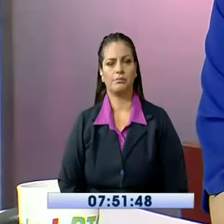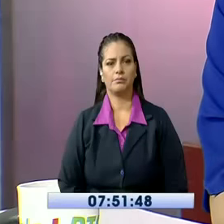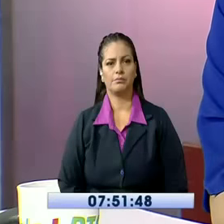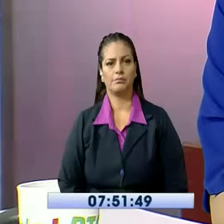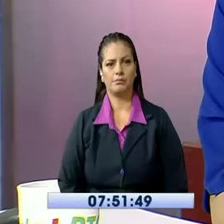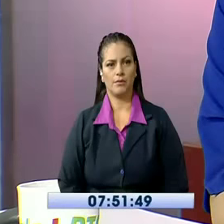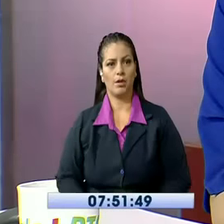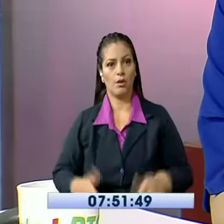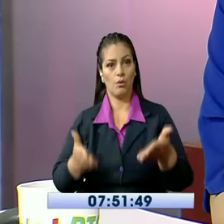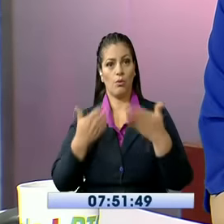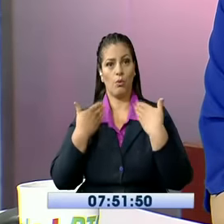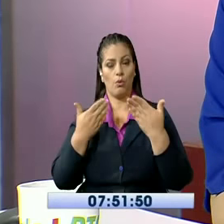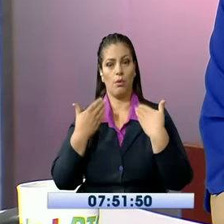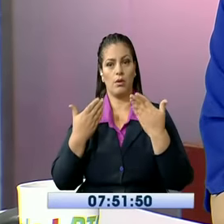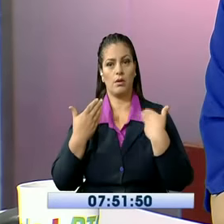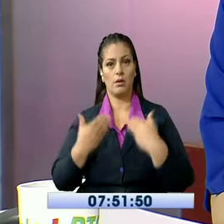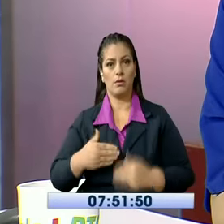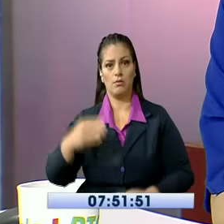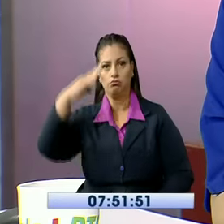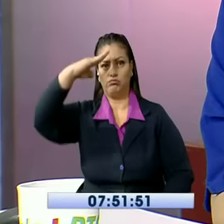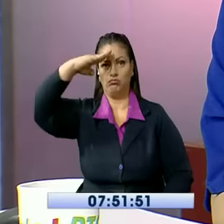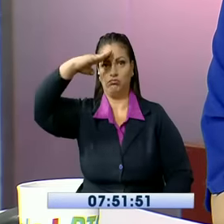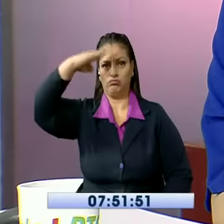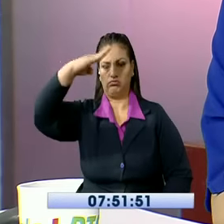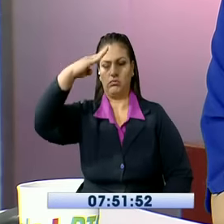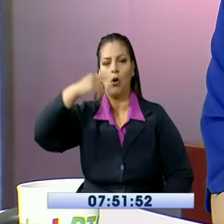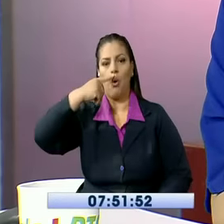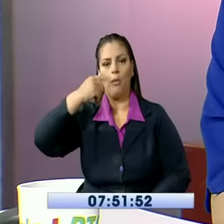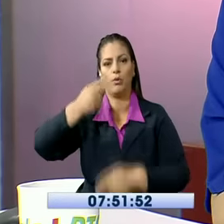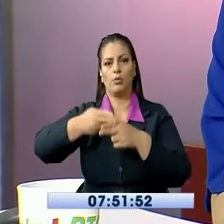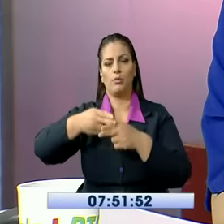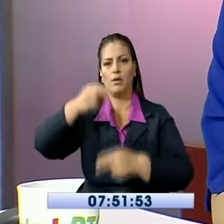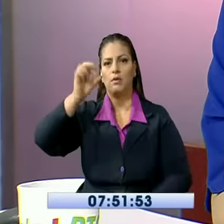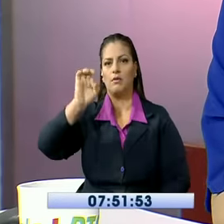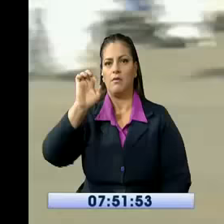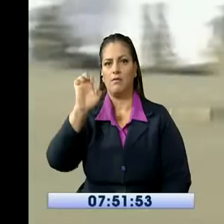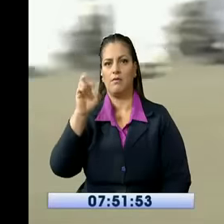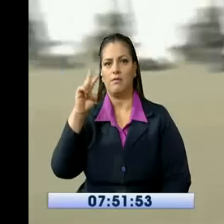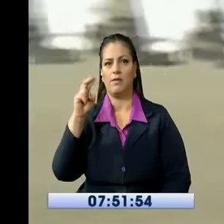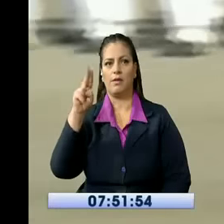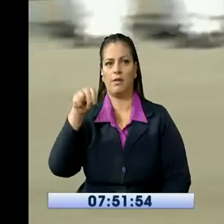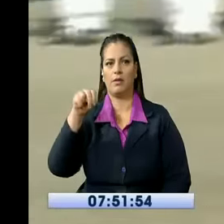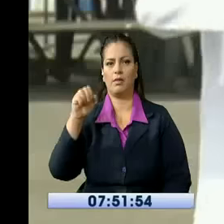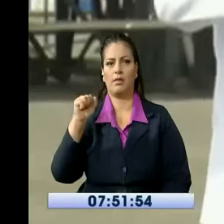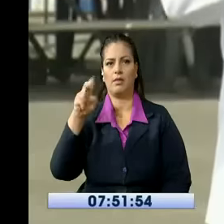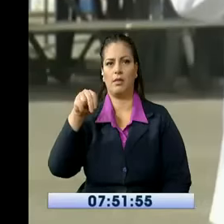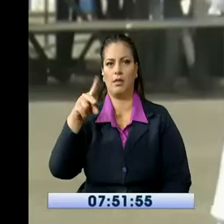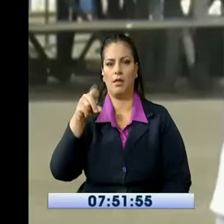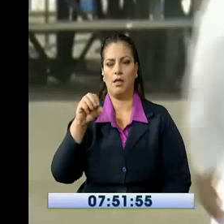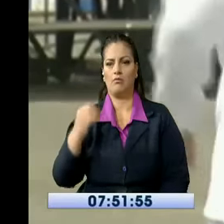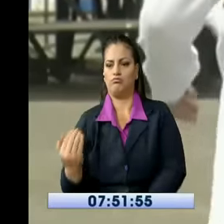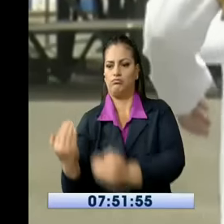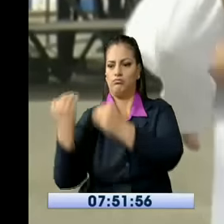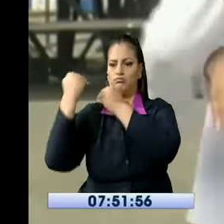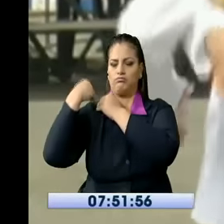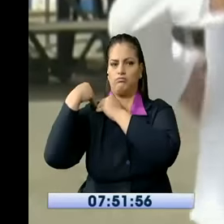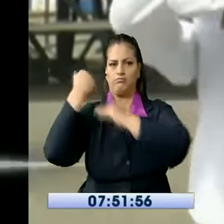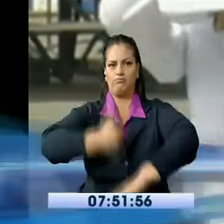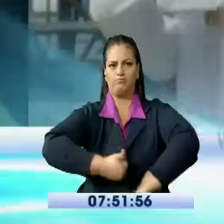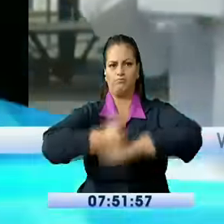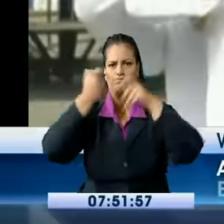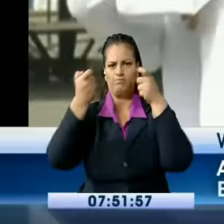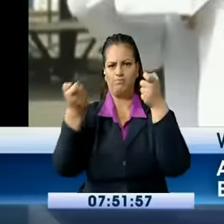En Guayaquil, el vicealmirante Fernando Noboa asumió la comandancia de la Armada Nacional en un acto solemne que se llevó a cabo en el patio de